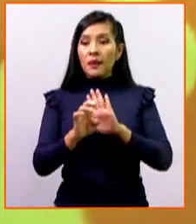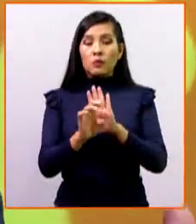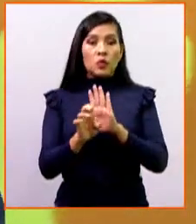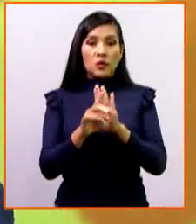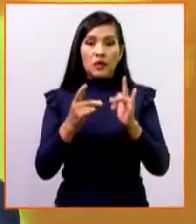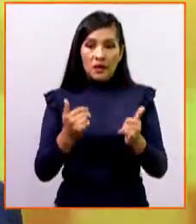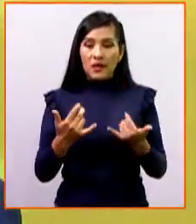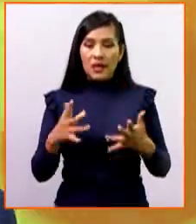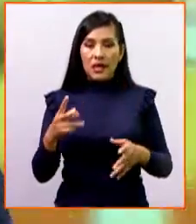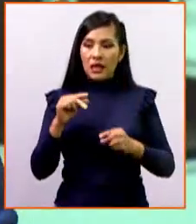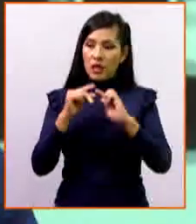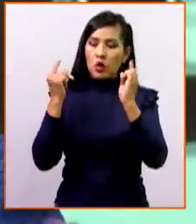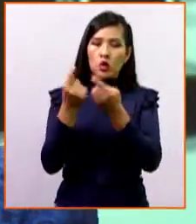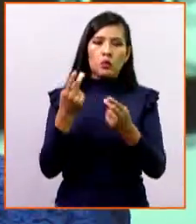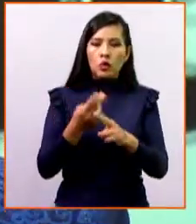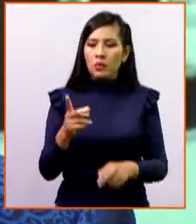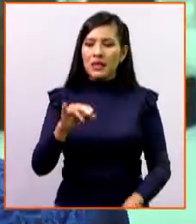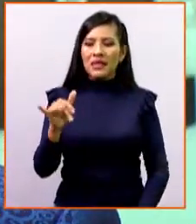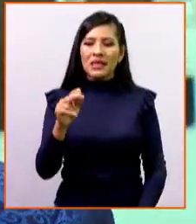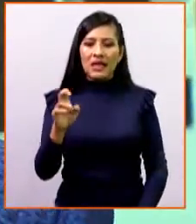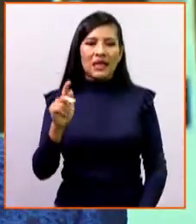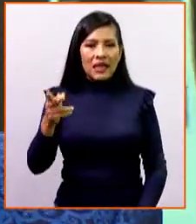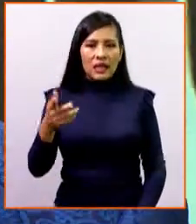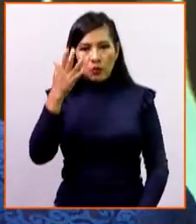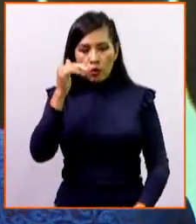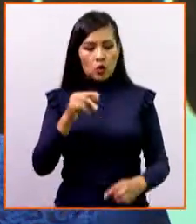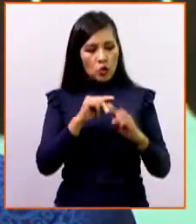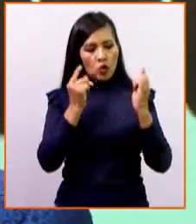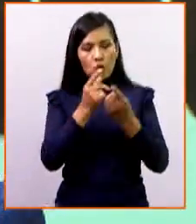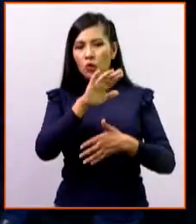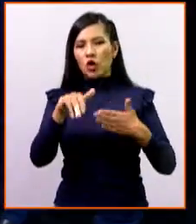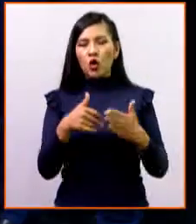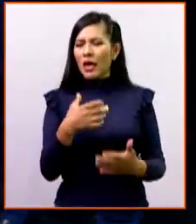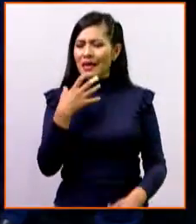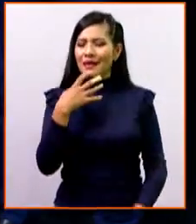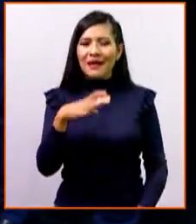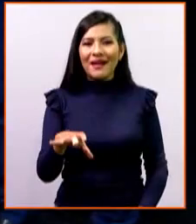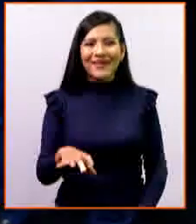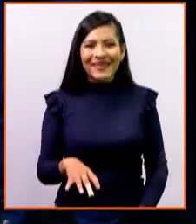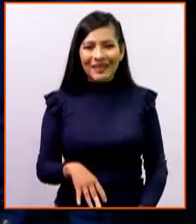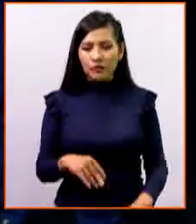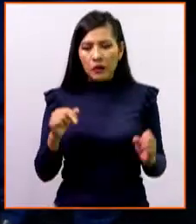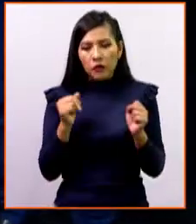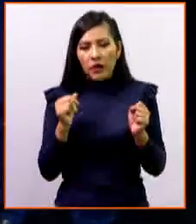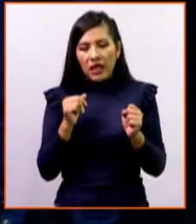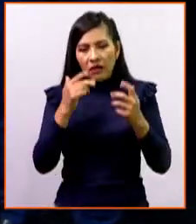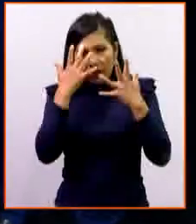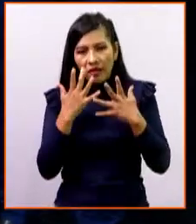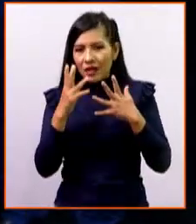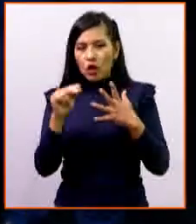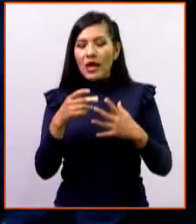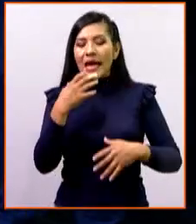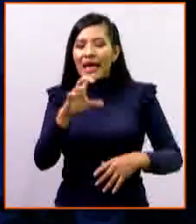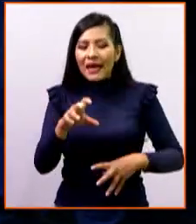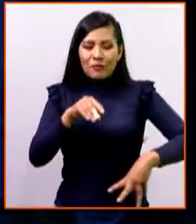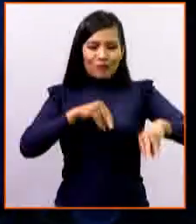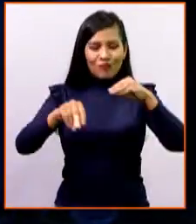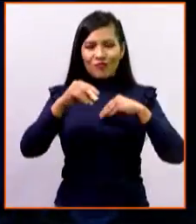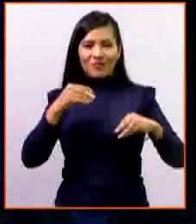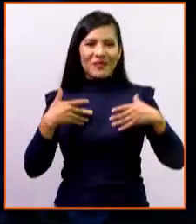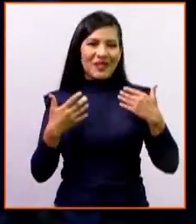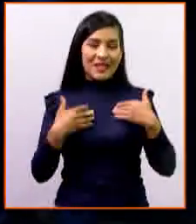también la banda se llama Janet Butrón y su banda Caliente, ¿no? Para todos los fríos ahí. Para todos, ojo, para todos los fríos